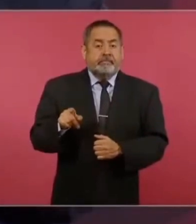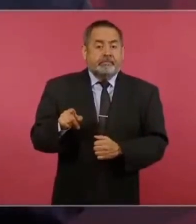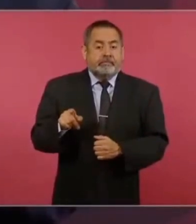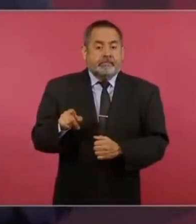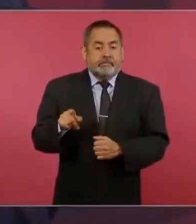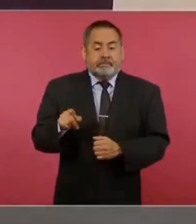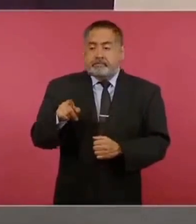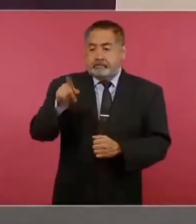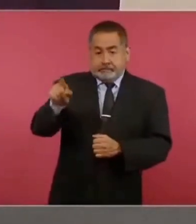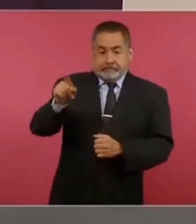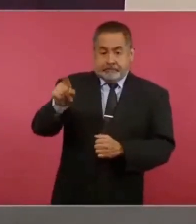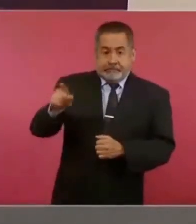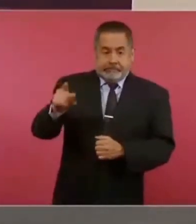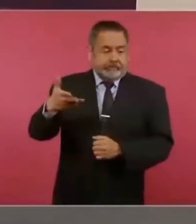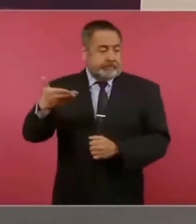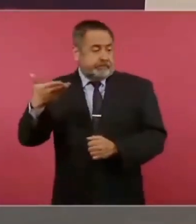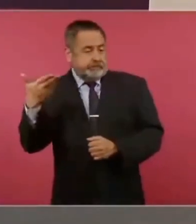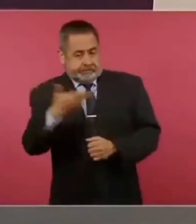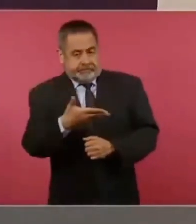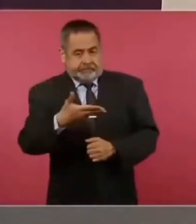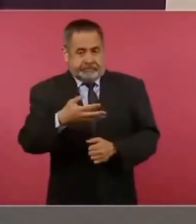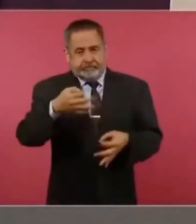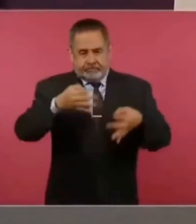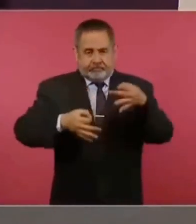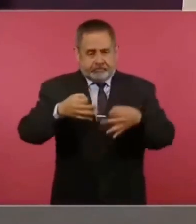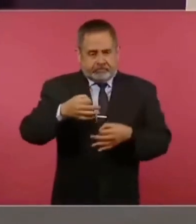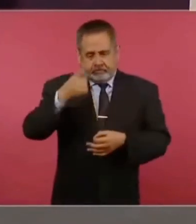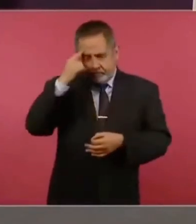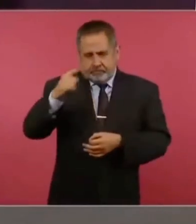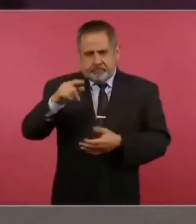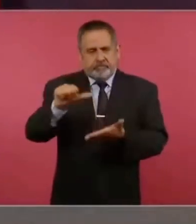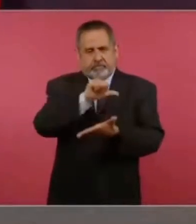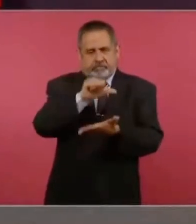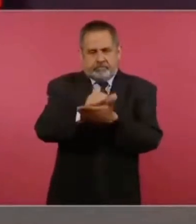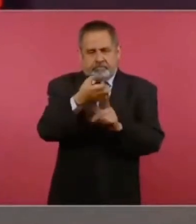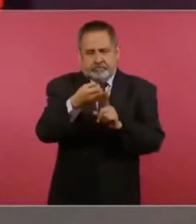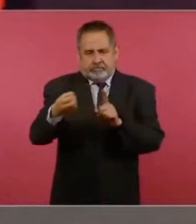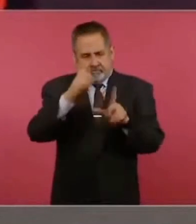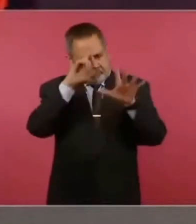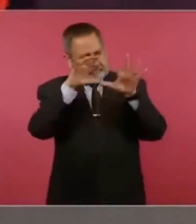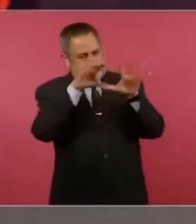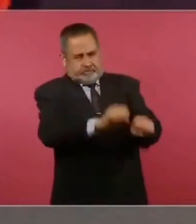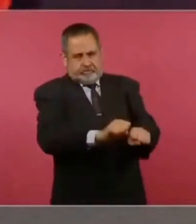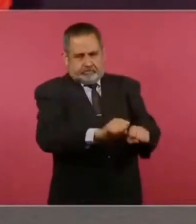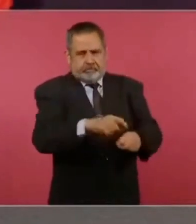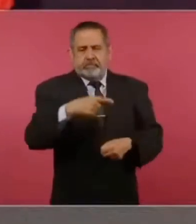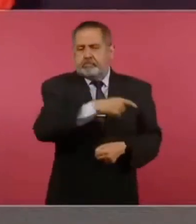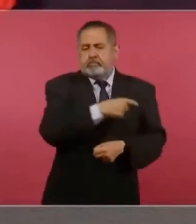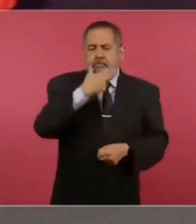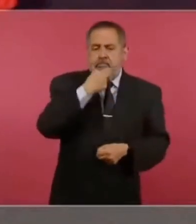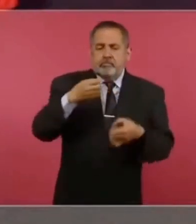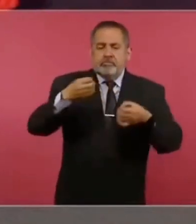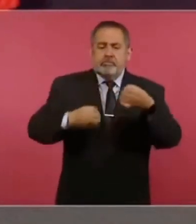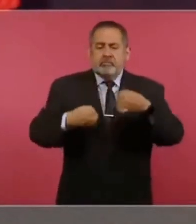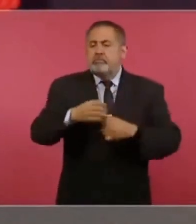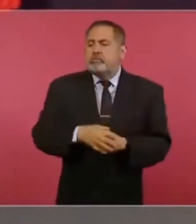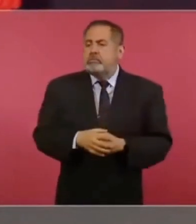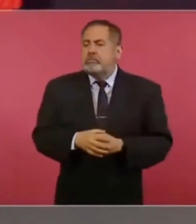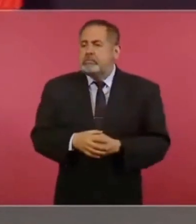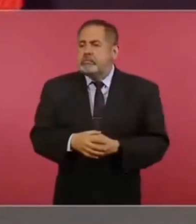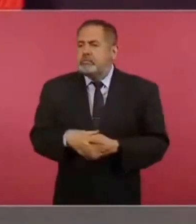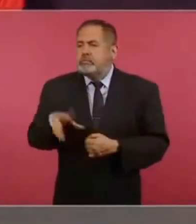la orden de aprehensión al juez, y el juez